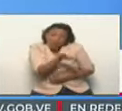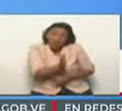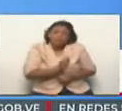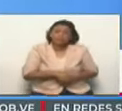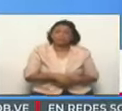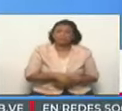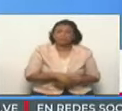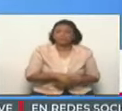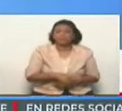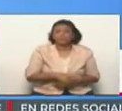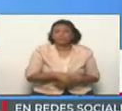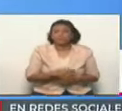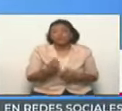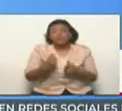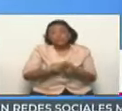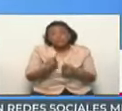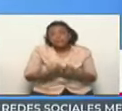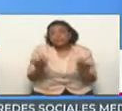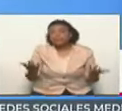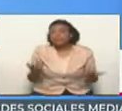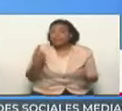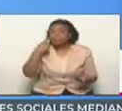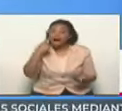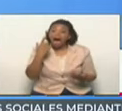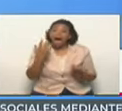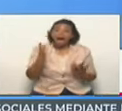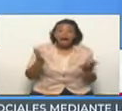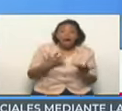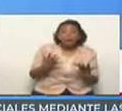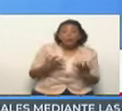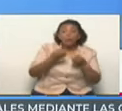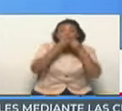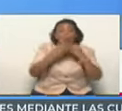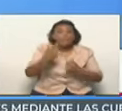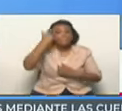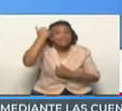Entonces, hay que sustituir con un buen plan